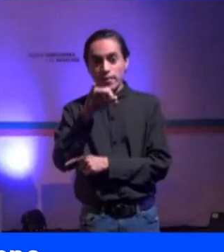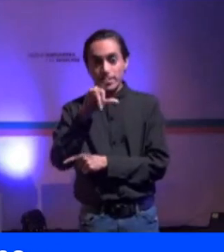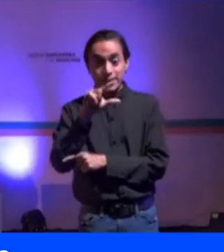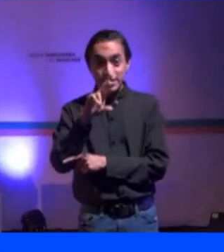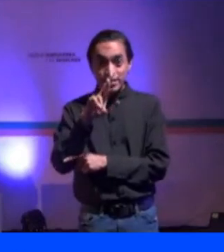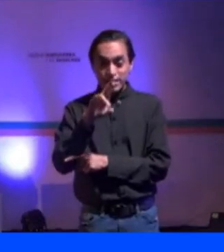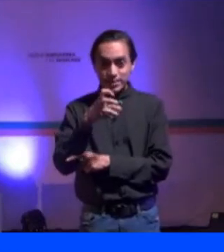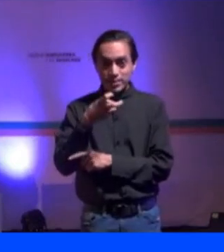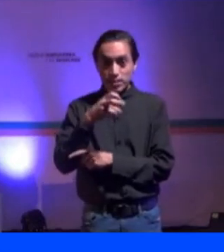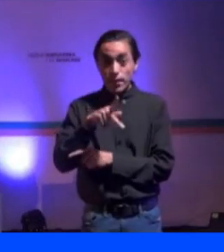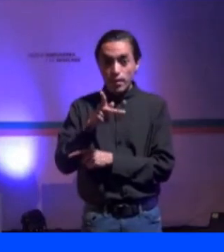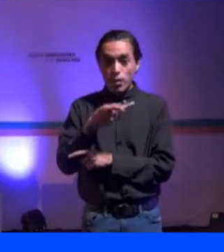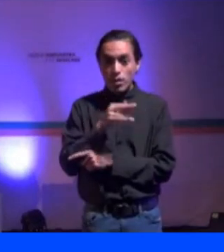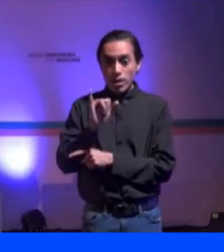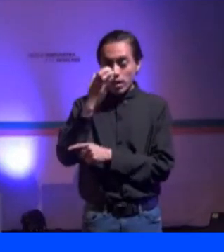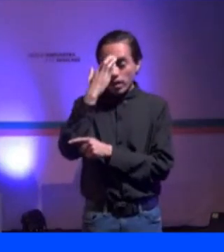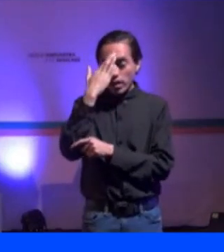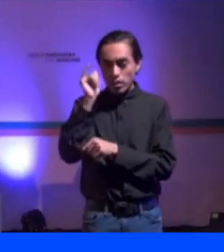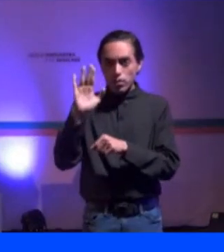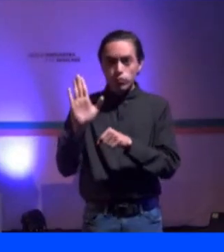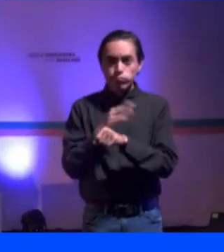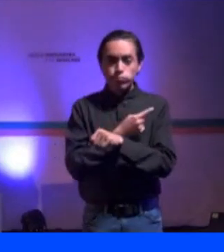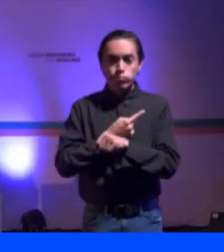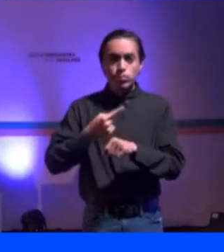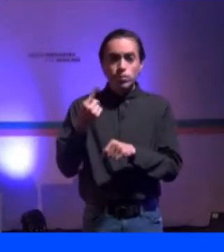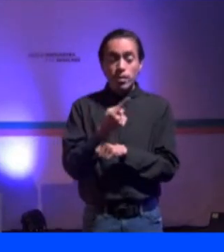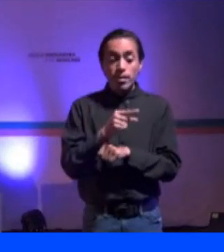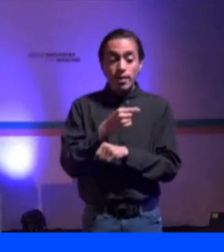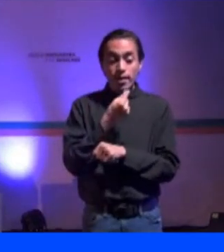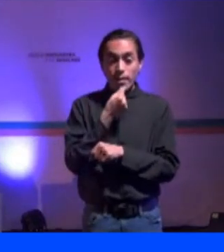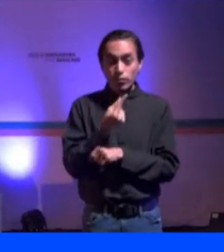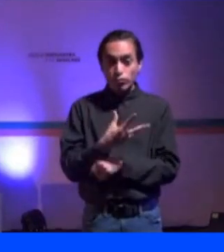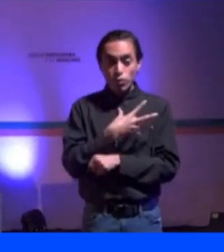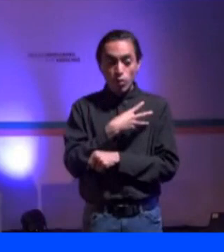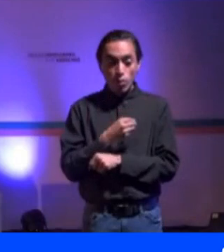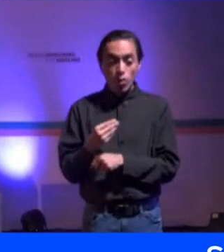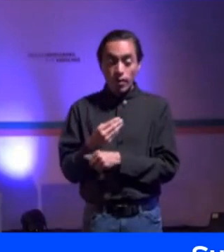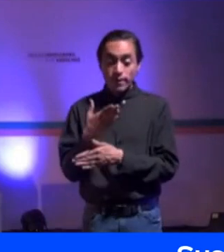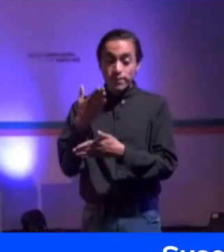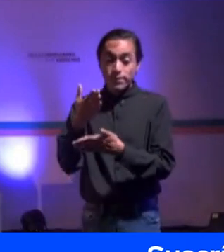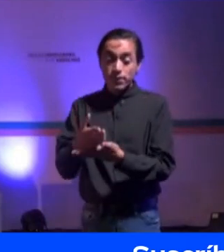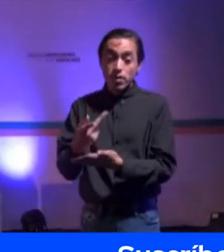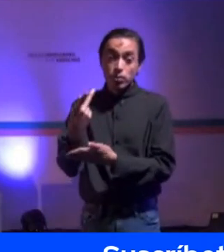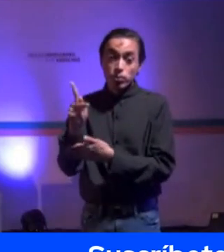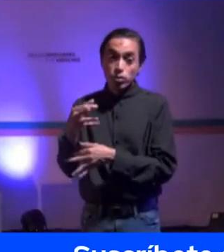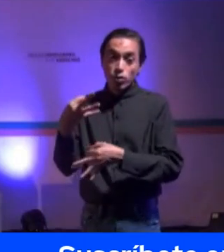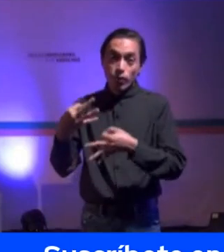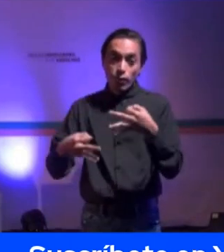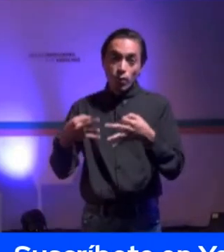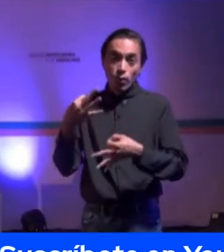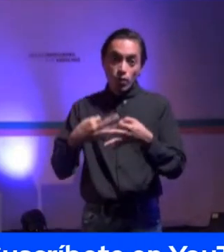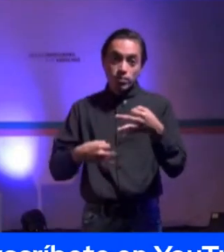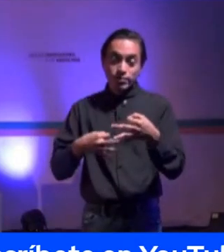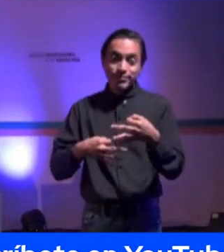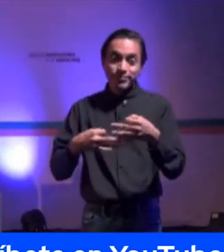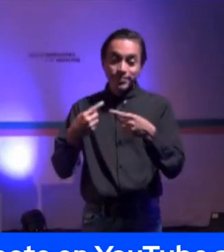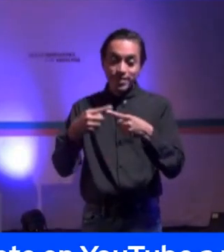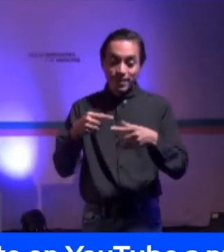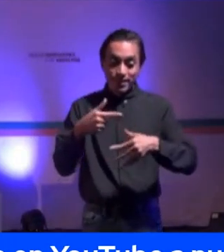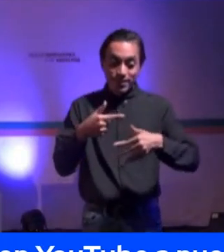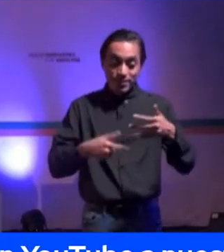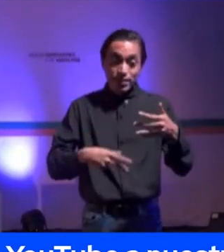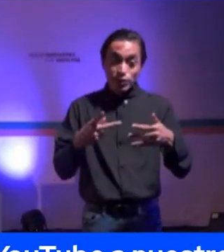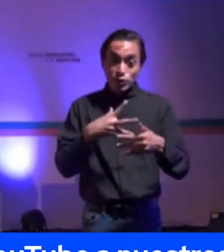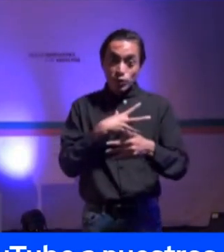Ese no es el nombre, pero así se le conoce, porque entran los hijos de los jueces, de los ministros, entran los hijos, y esa es literalmente